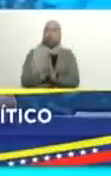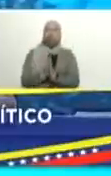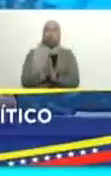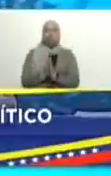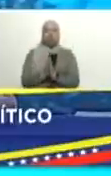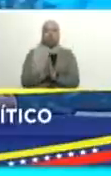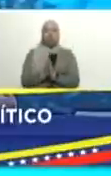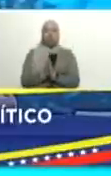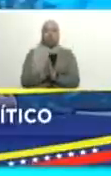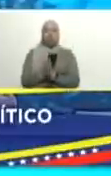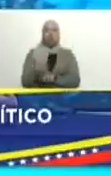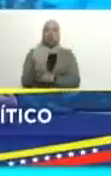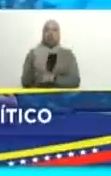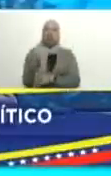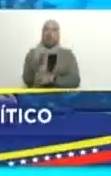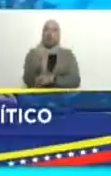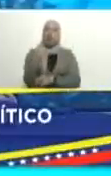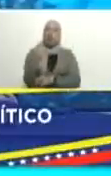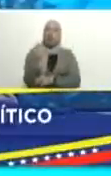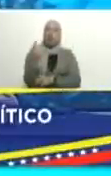Y lo dije hace más de un mes, Diosdado.